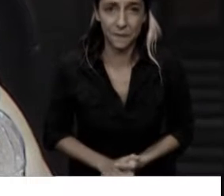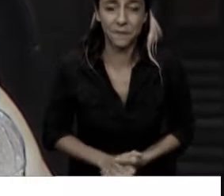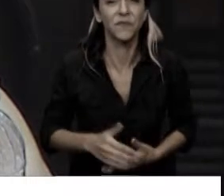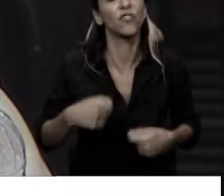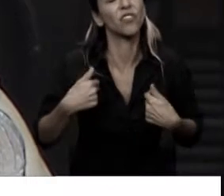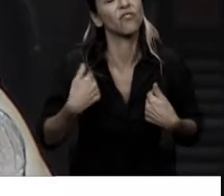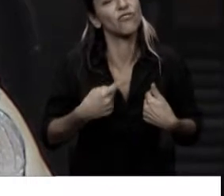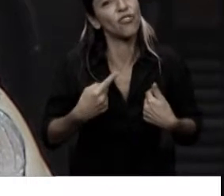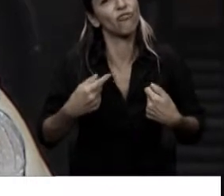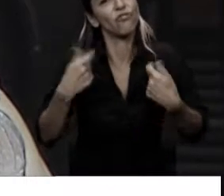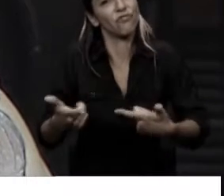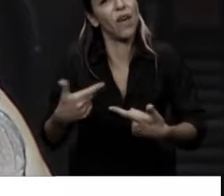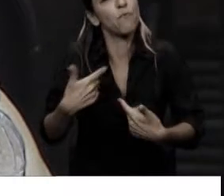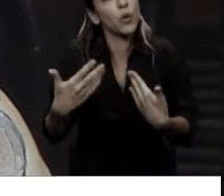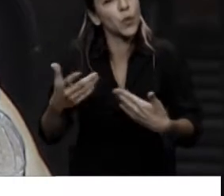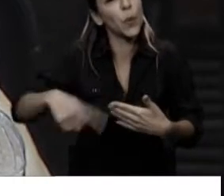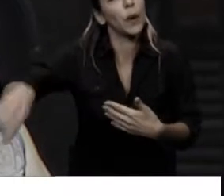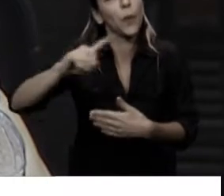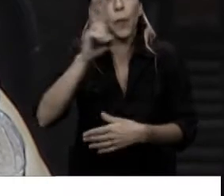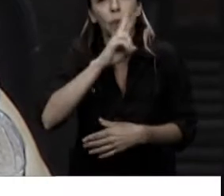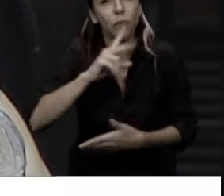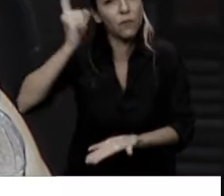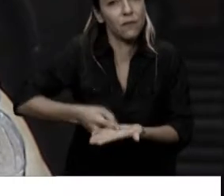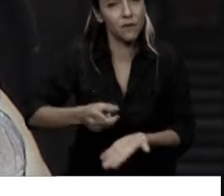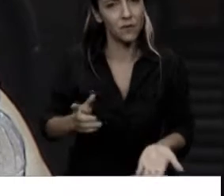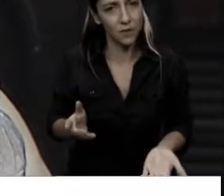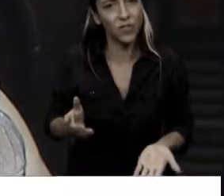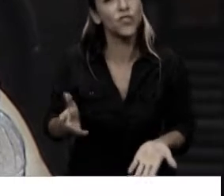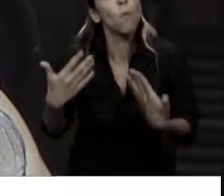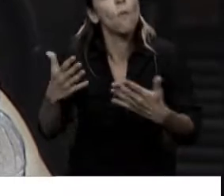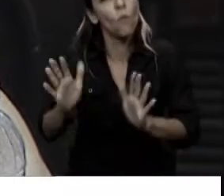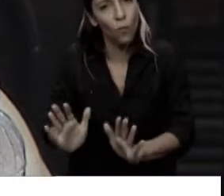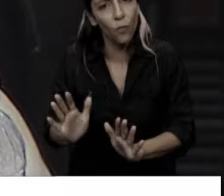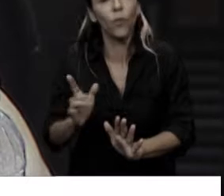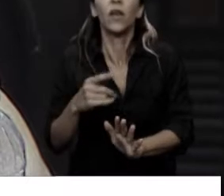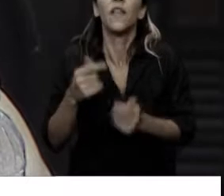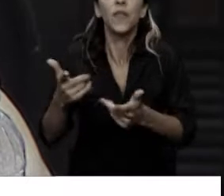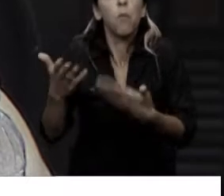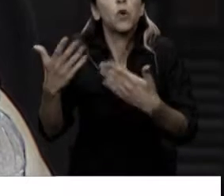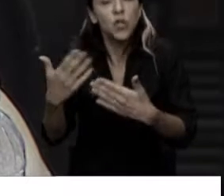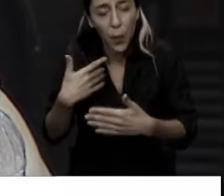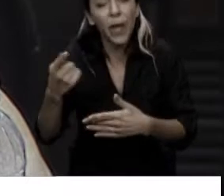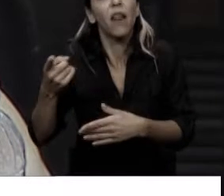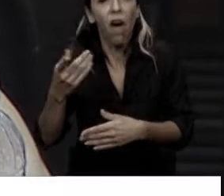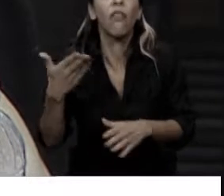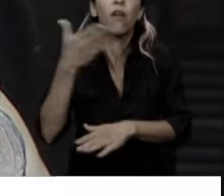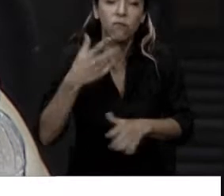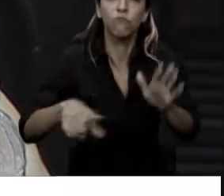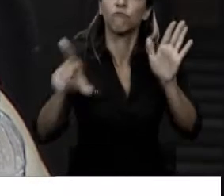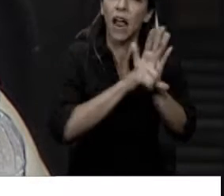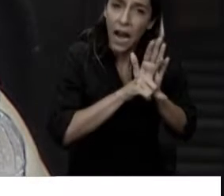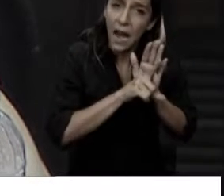las mujeres podamos decidir. Garanticemos el acceso al aborto legal y